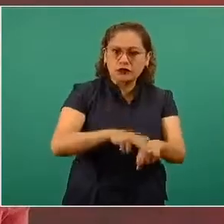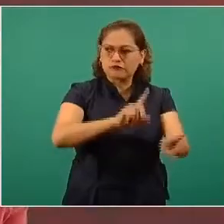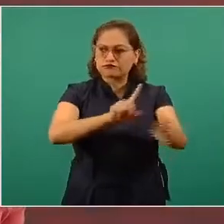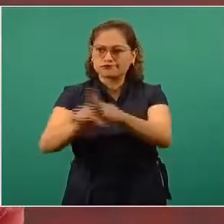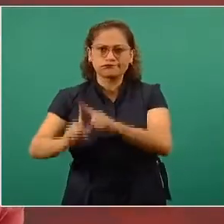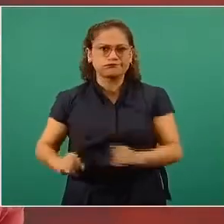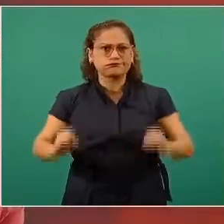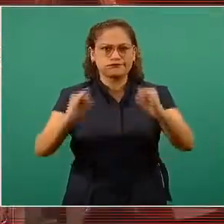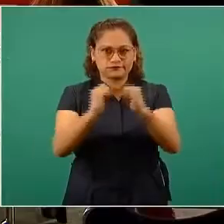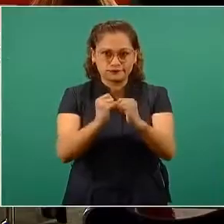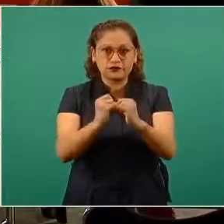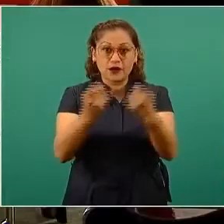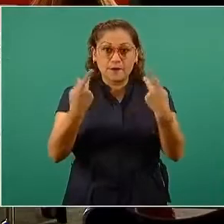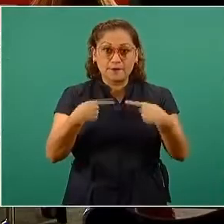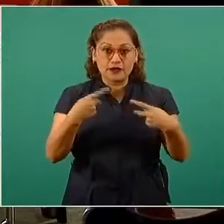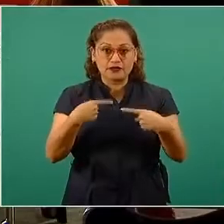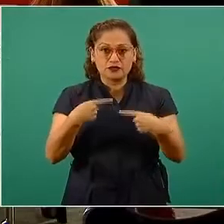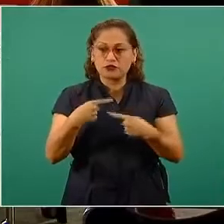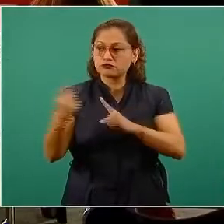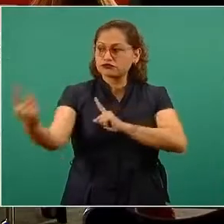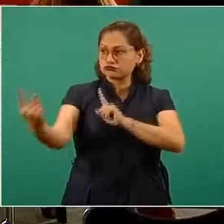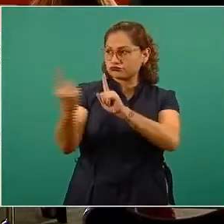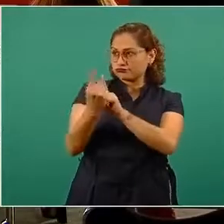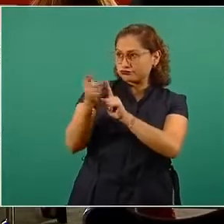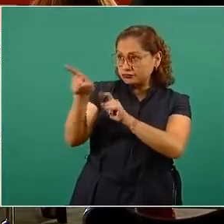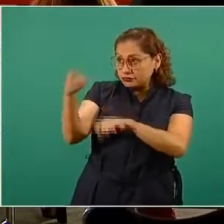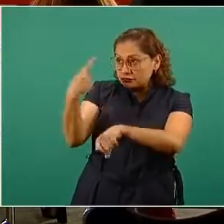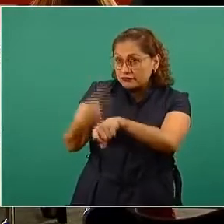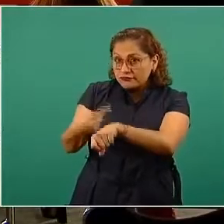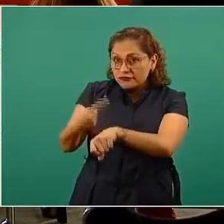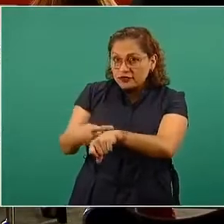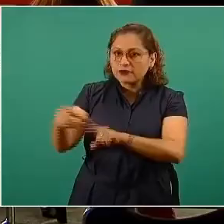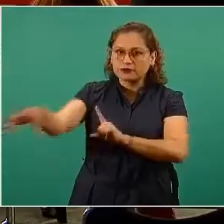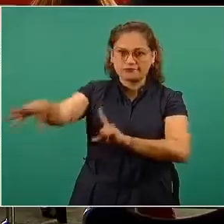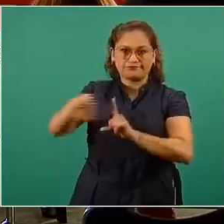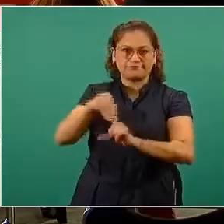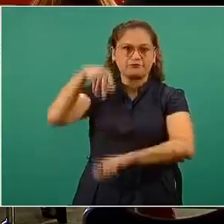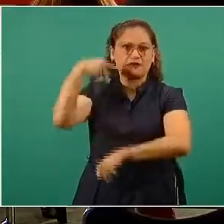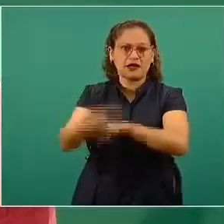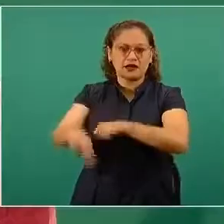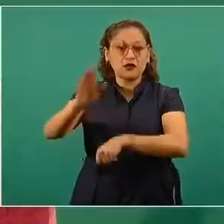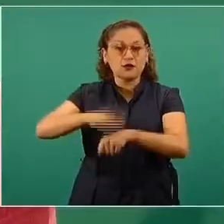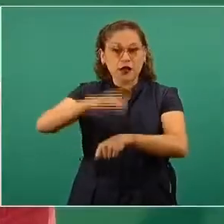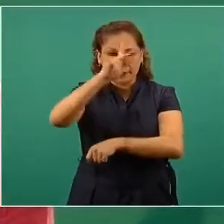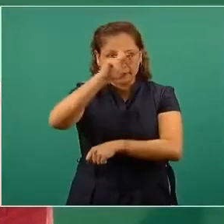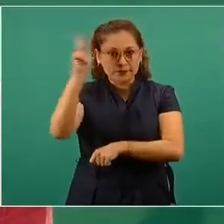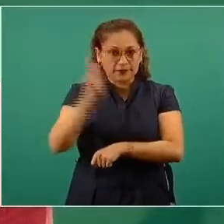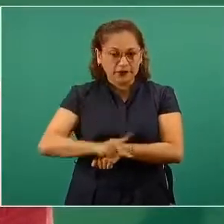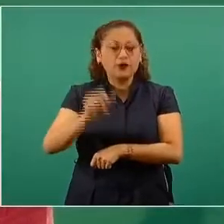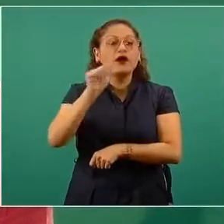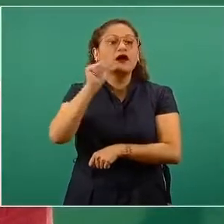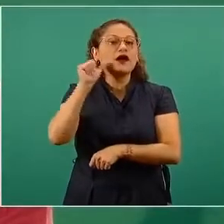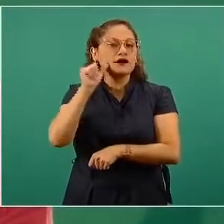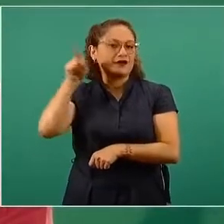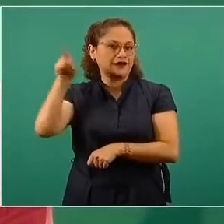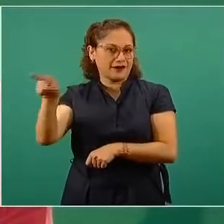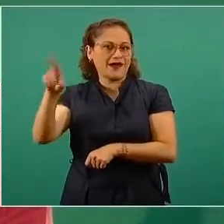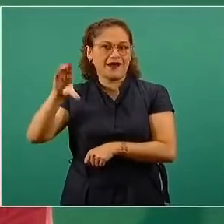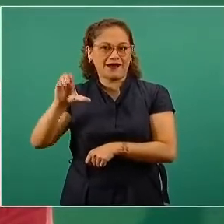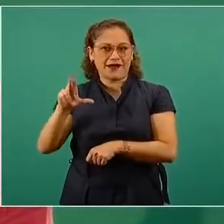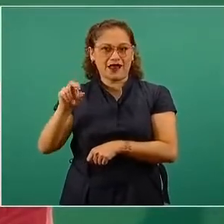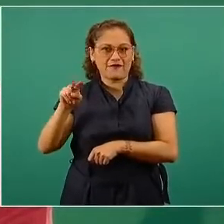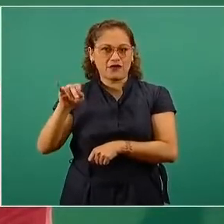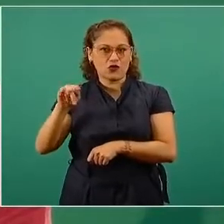de contagiarse. Y el otro elemento importantísimo a considerar, que también lo decía ayer el doctor Cravioto, hoy lo volví a decir frente